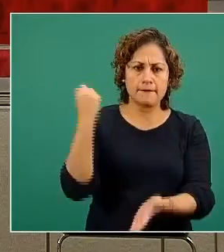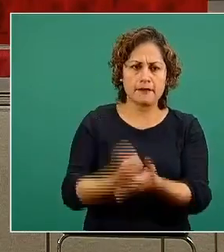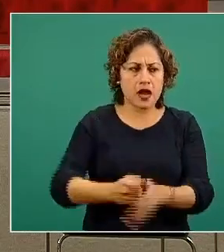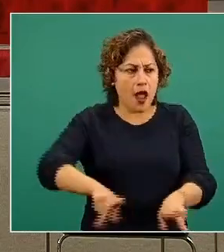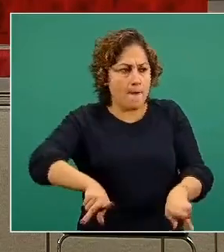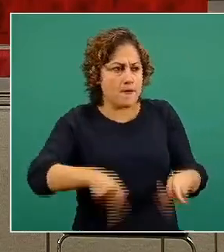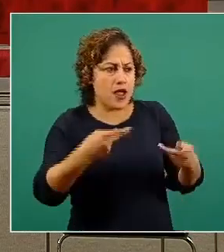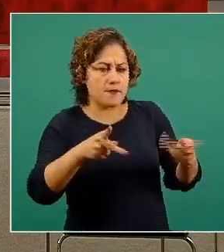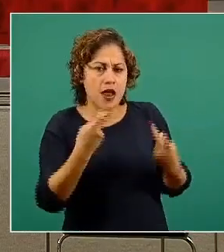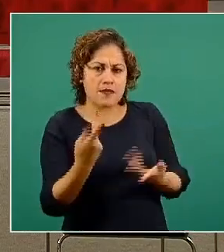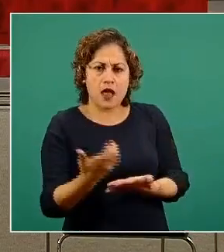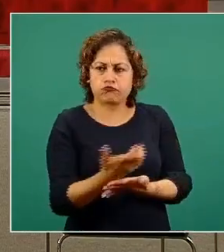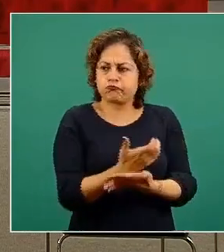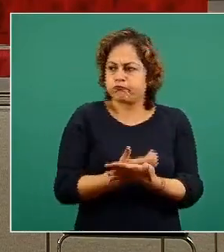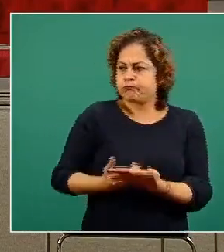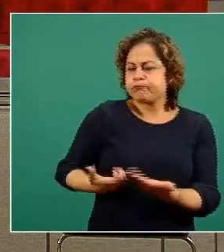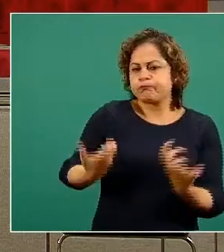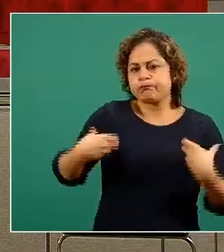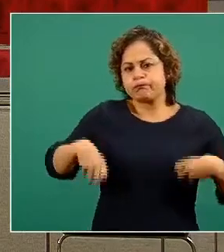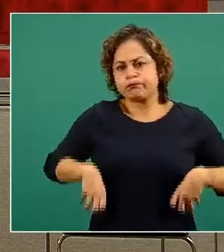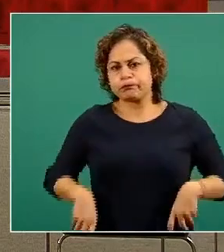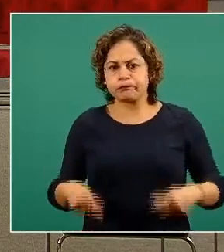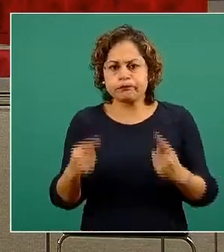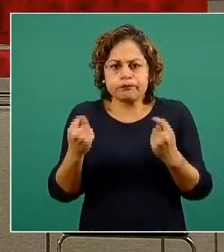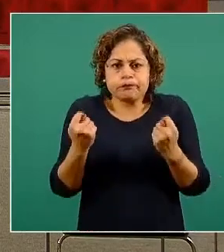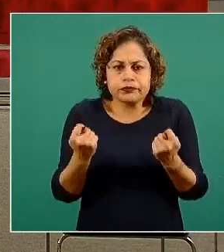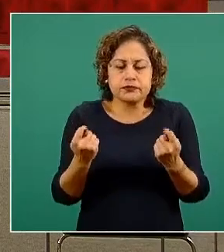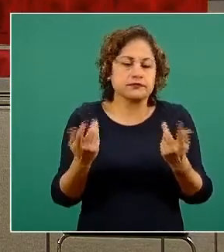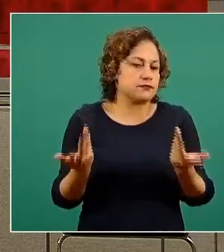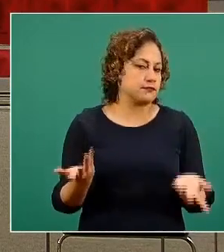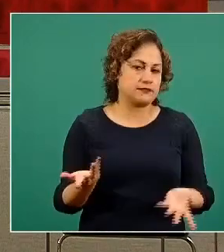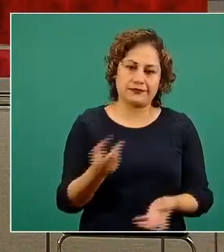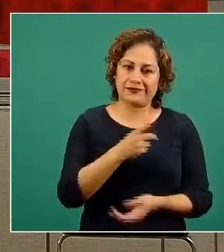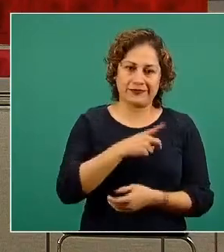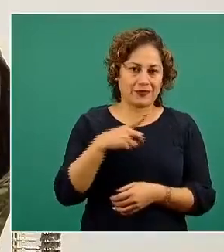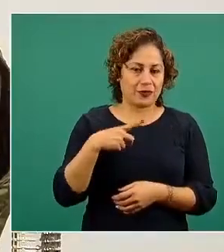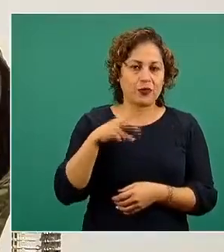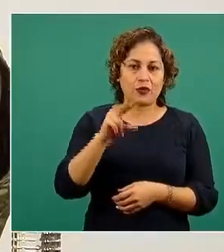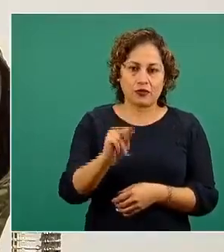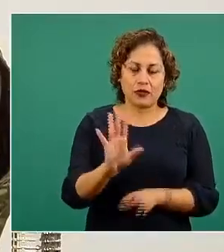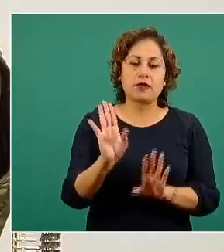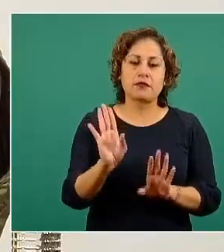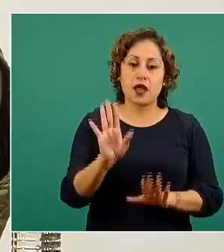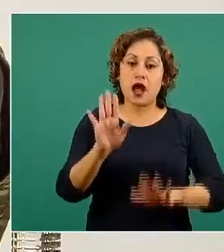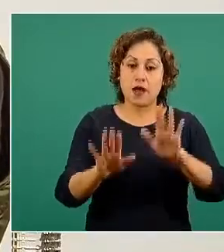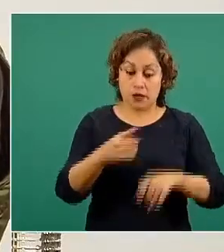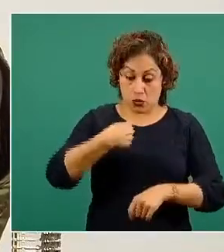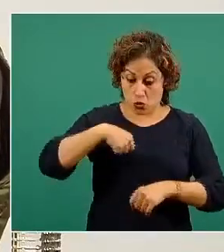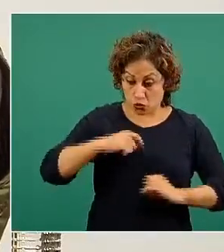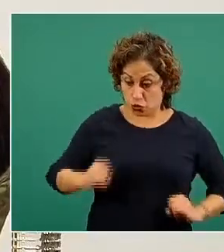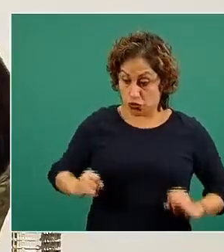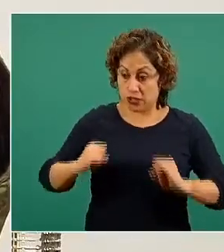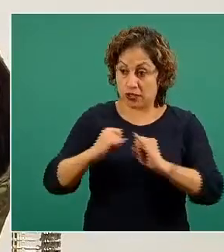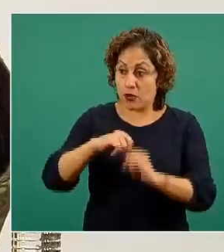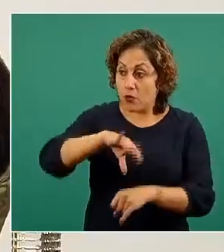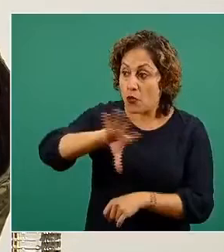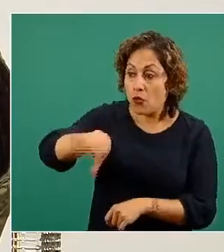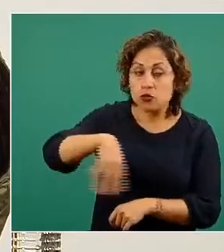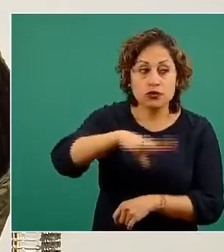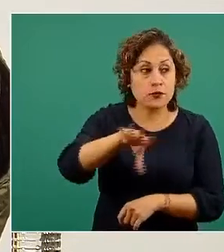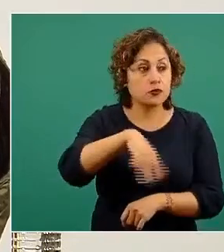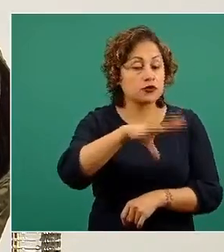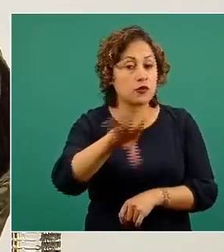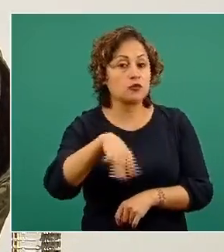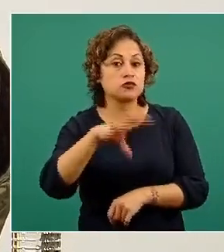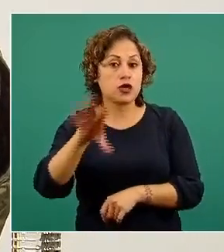la utilidad y en los números regulares en los que las instituciones adquirimos estos medicamentos en épocas no